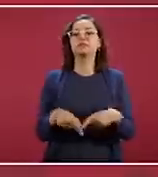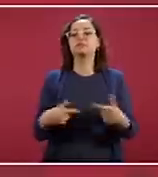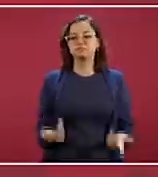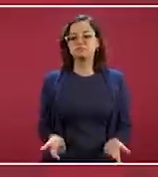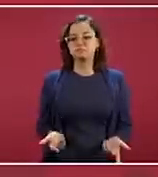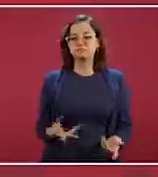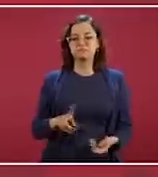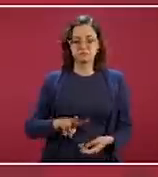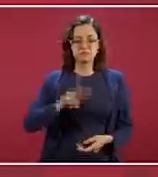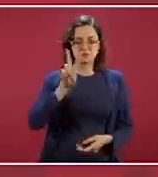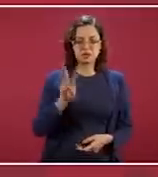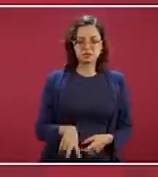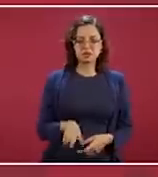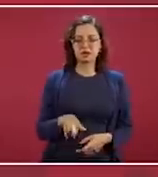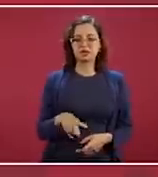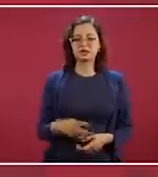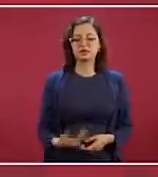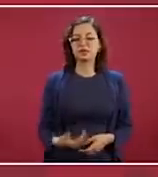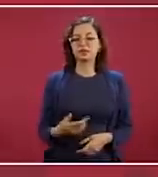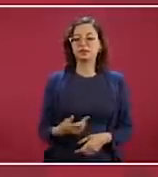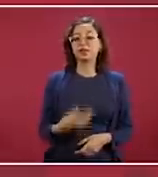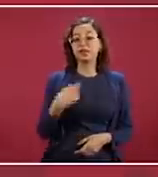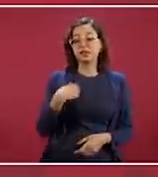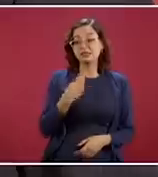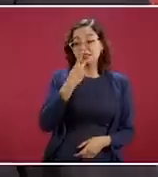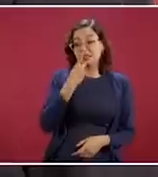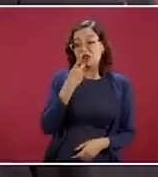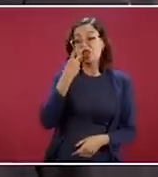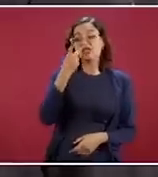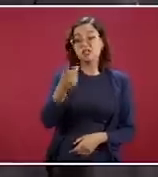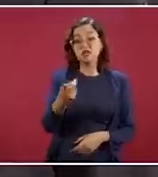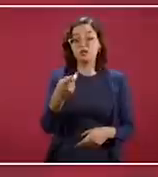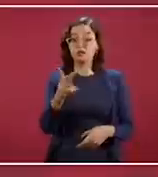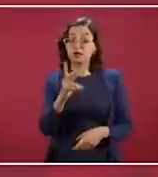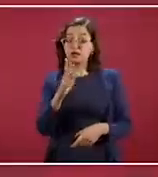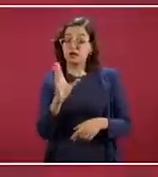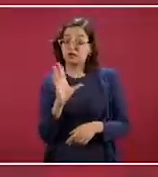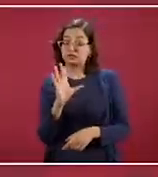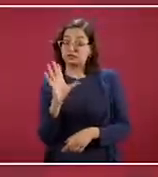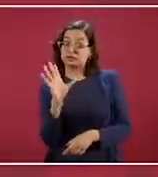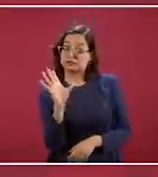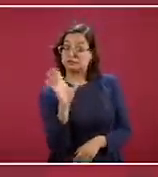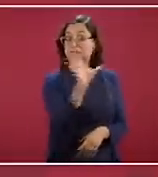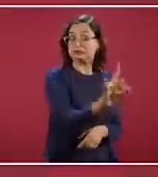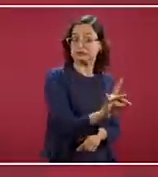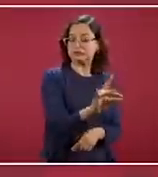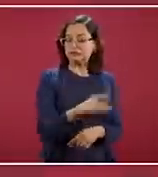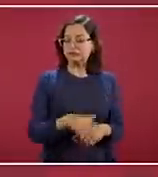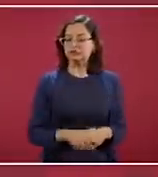que te lo digo a ti, puerta, para que lo escuches tu ventana.